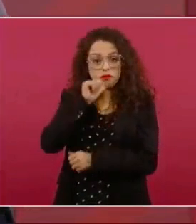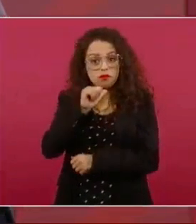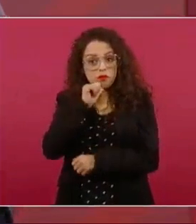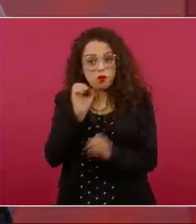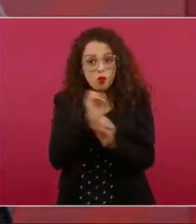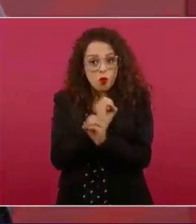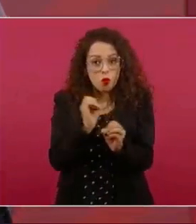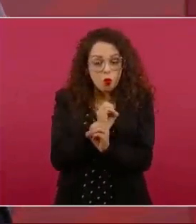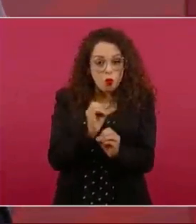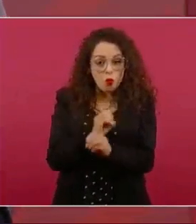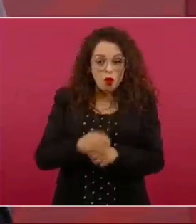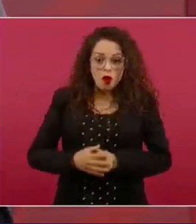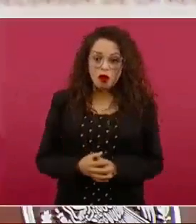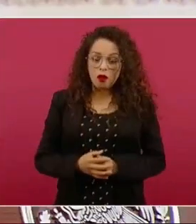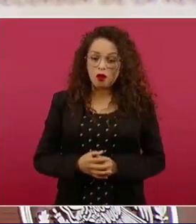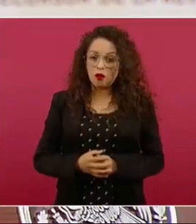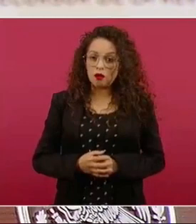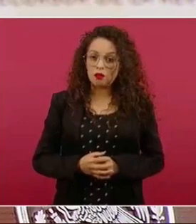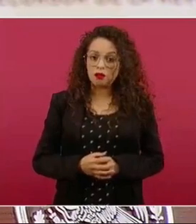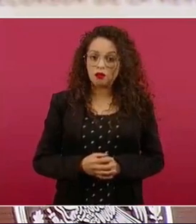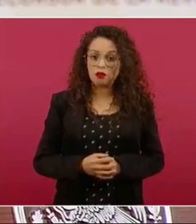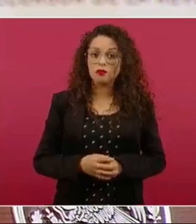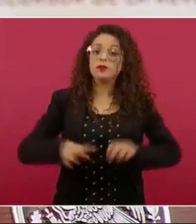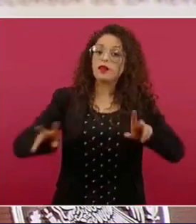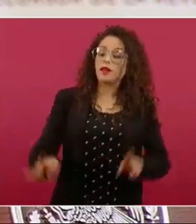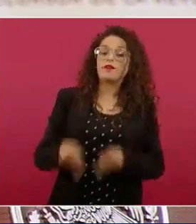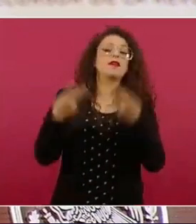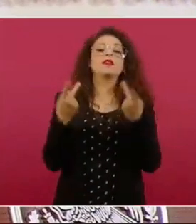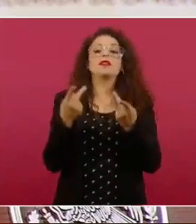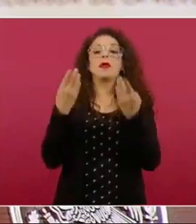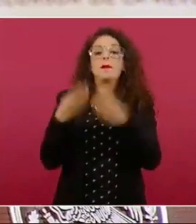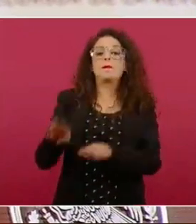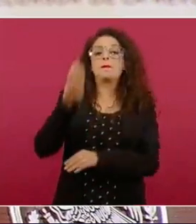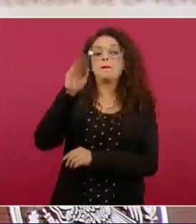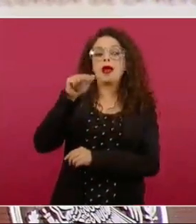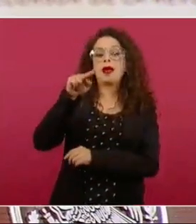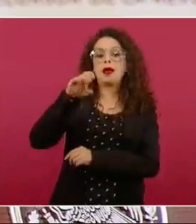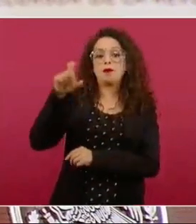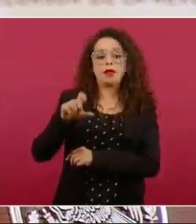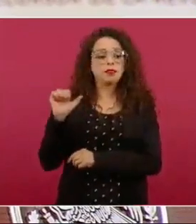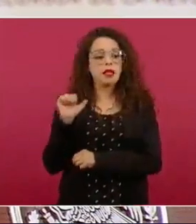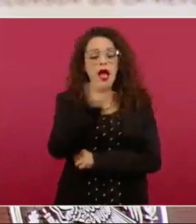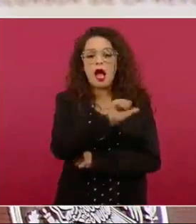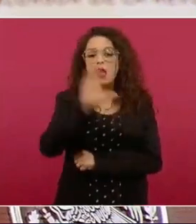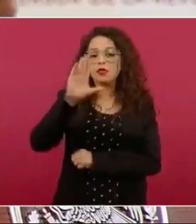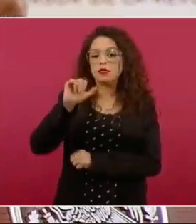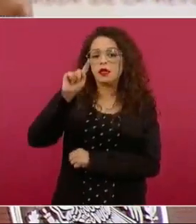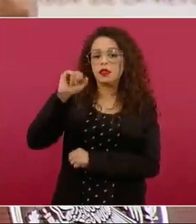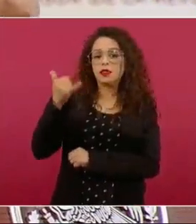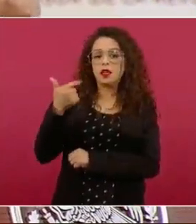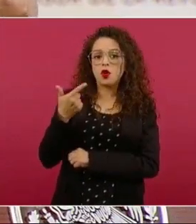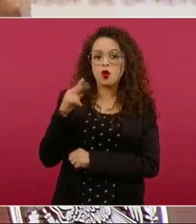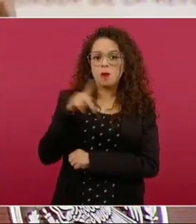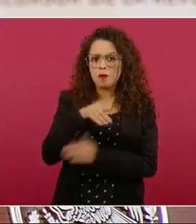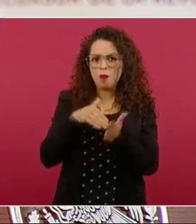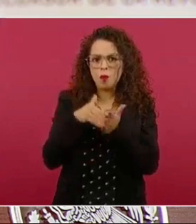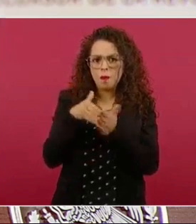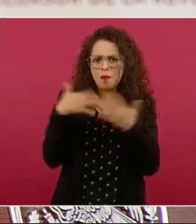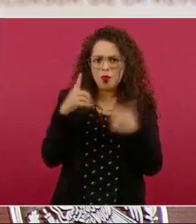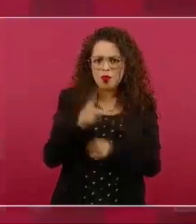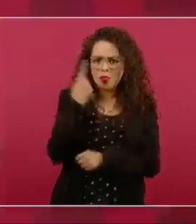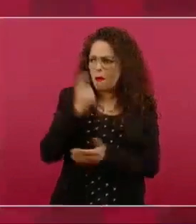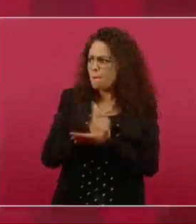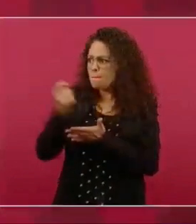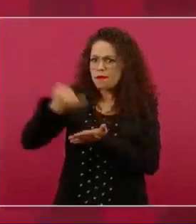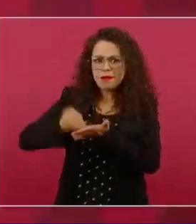vendieron Banamex a Citigroup en 12,000 millones de dólares y no pagaron un centavo de impuestos.